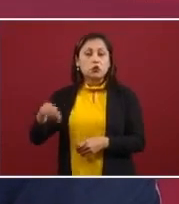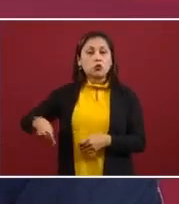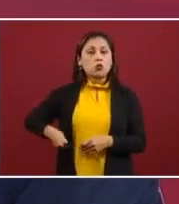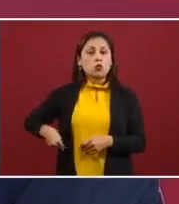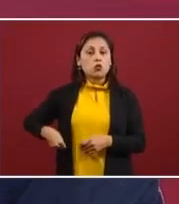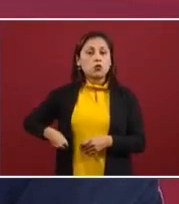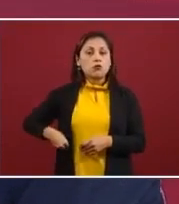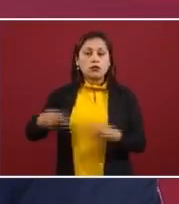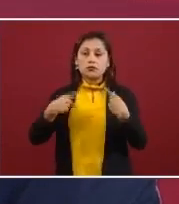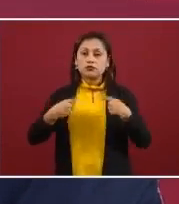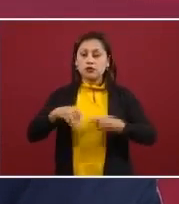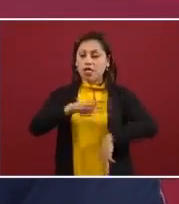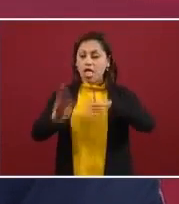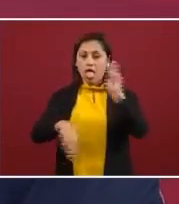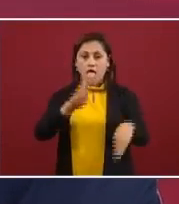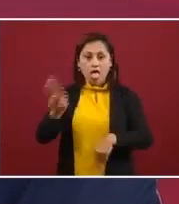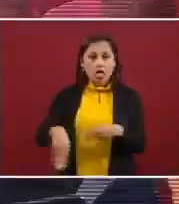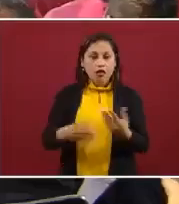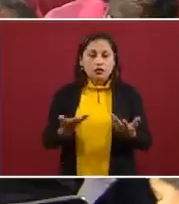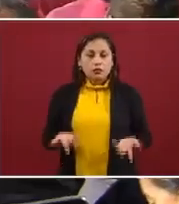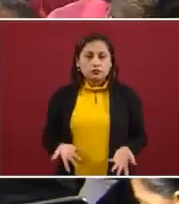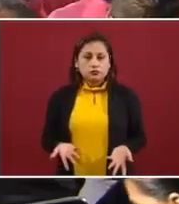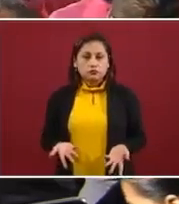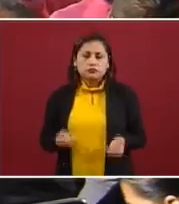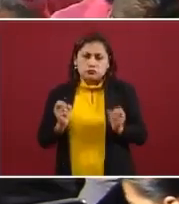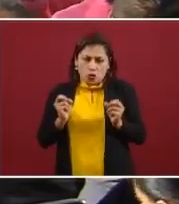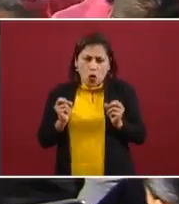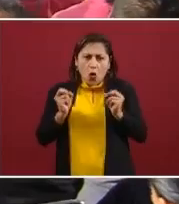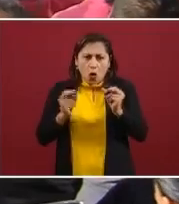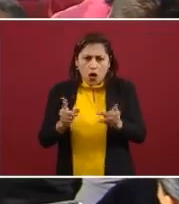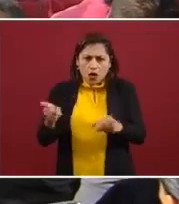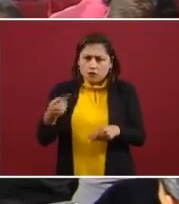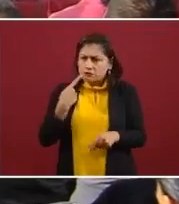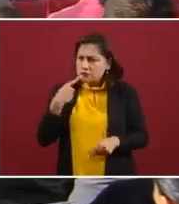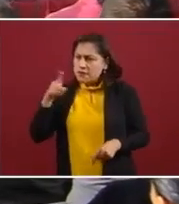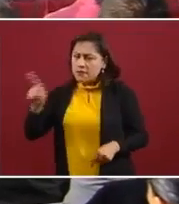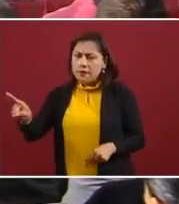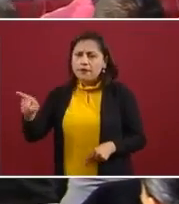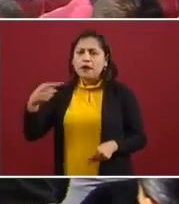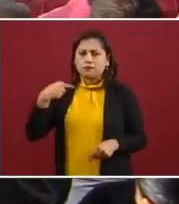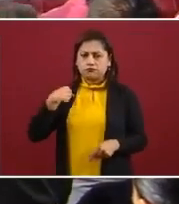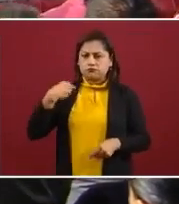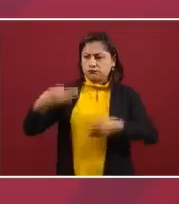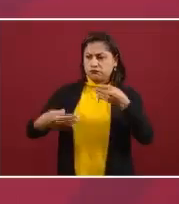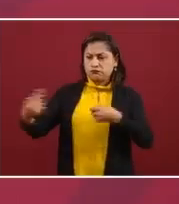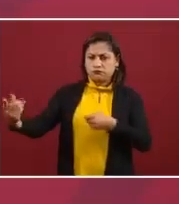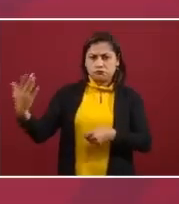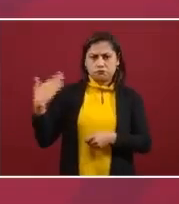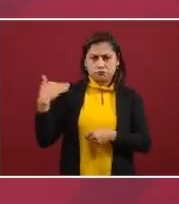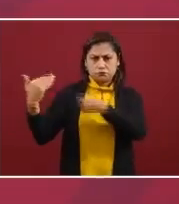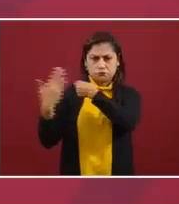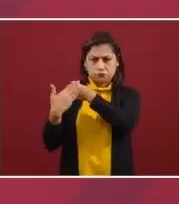autorizado la liberación del hijo del fundador del cártel de Sinaloa el pasado jueves durante la jornada de violencia que se vivió en Culiacán.